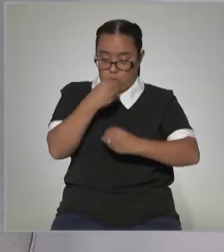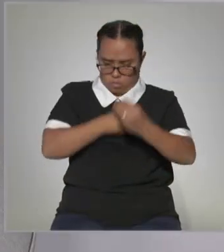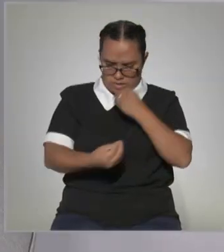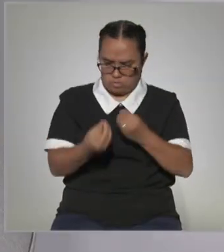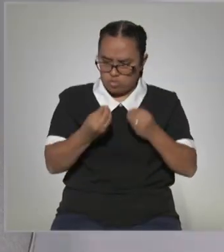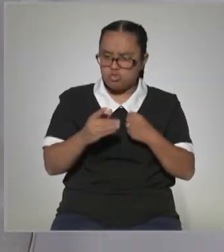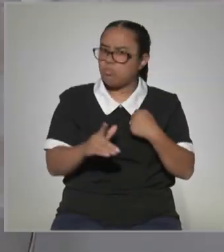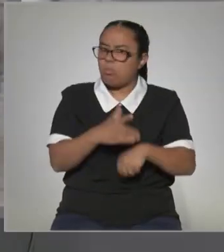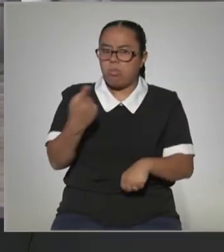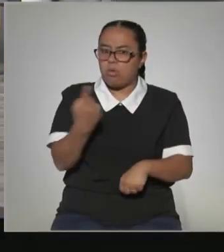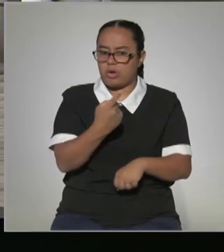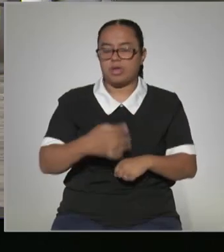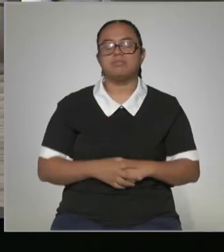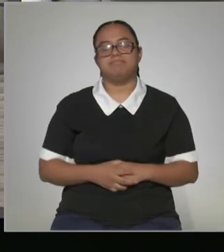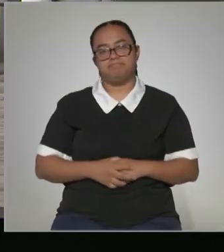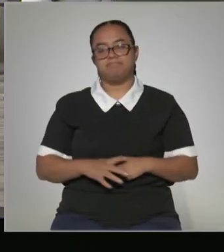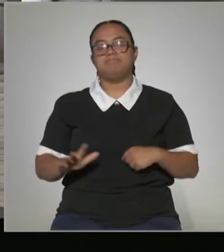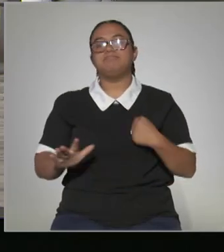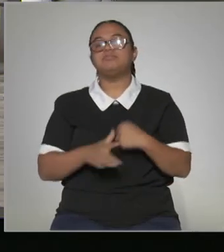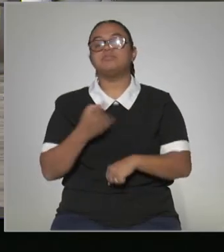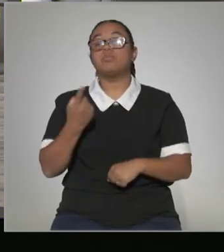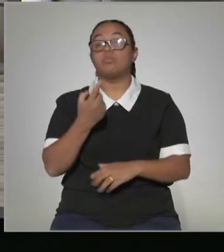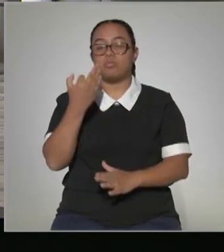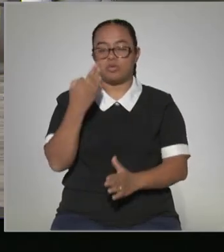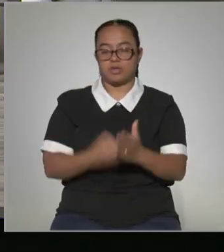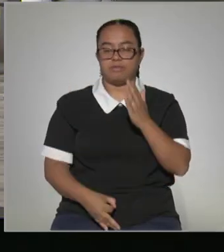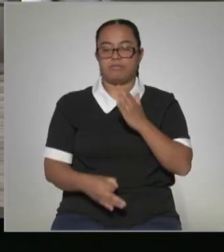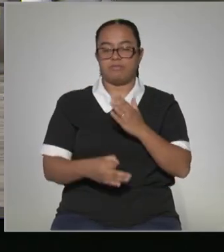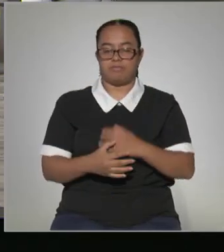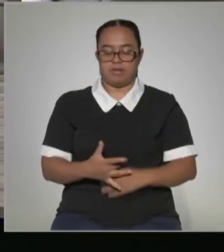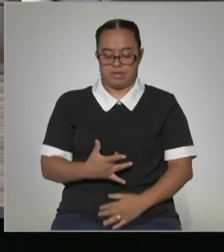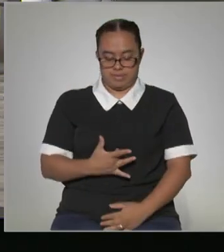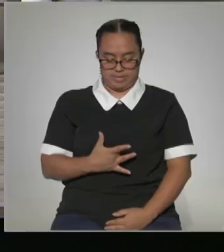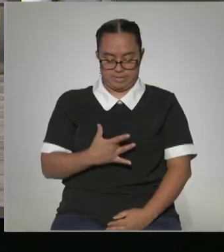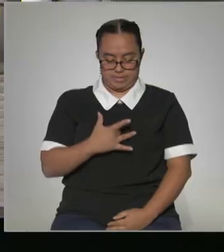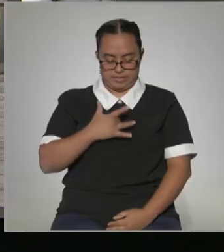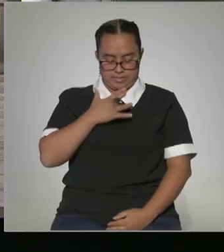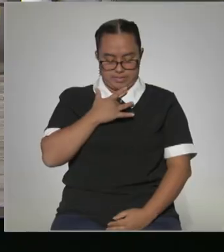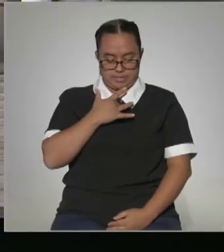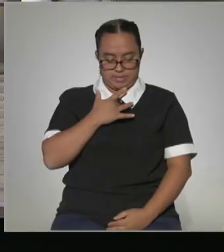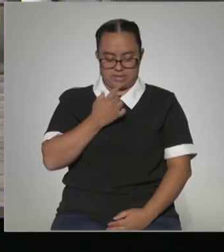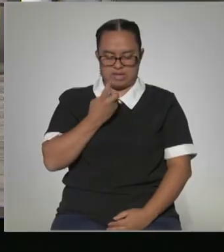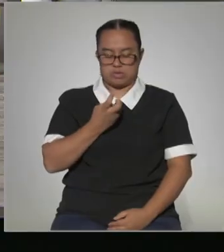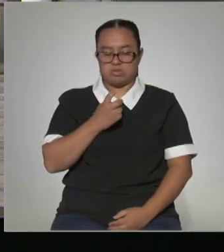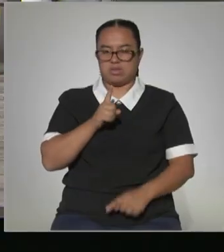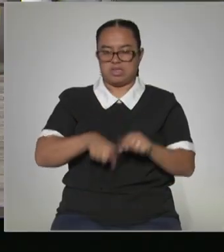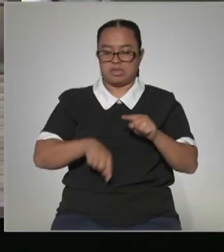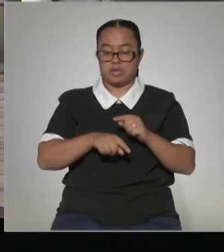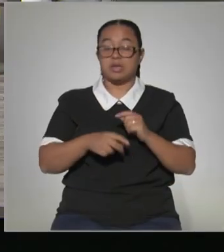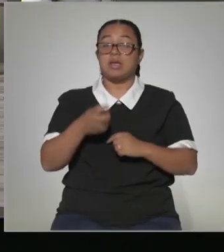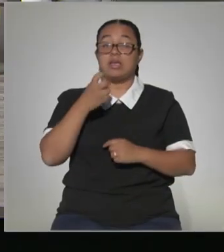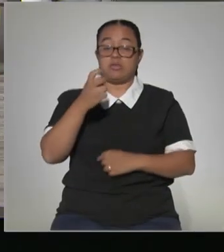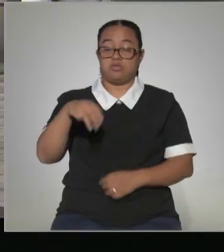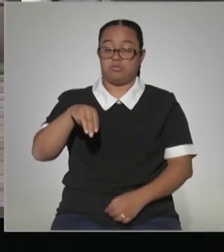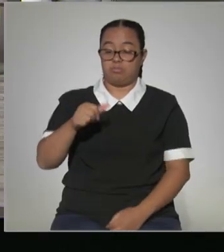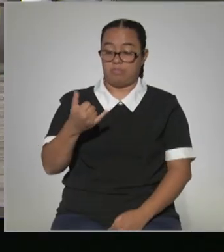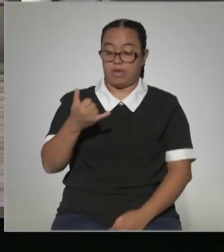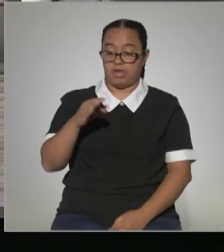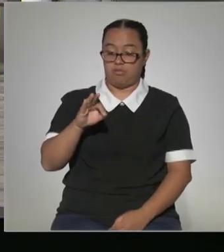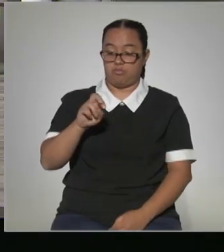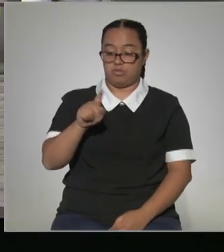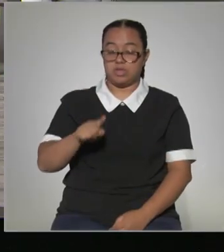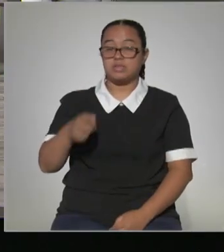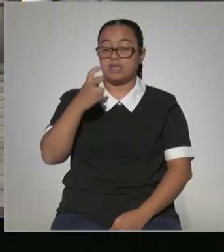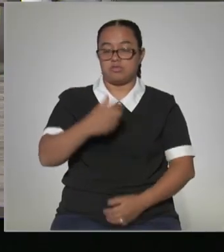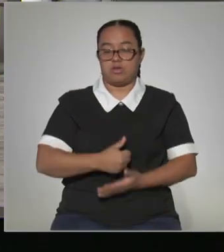qué como demasiado? Porque no permito sentir, ¿no? Y para eso mindfulness ayuda mucho.